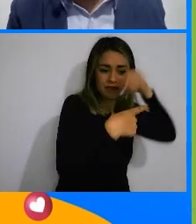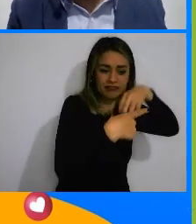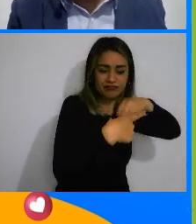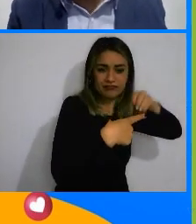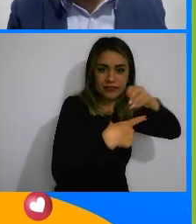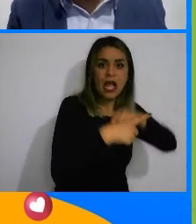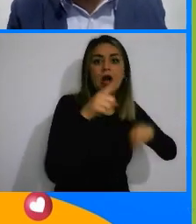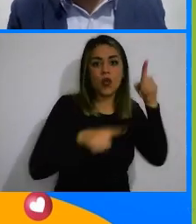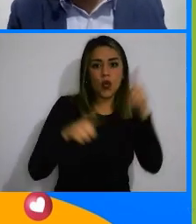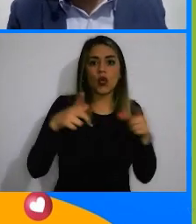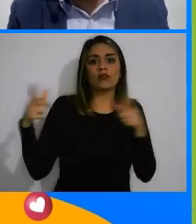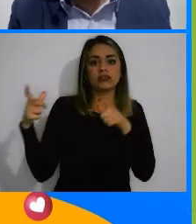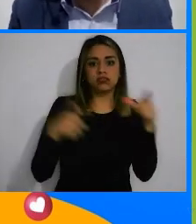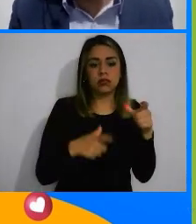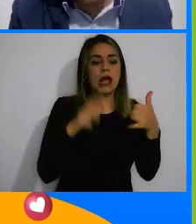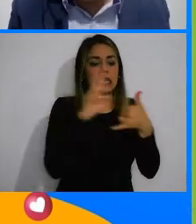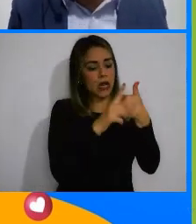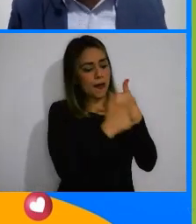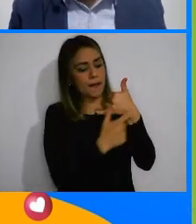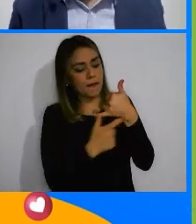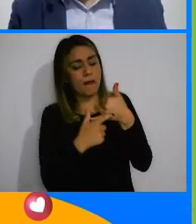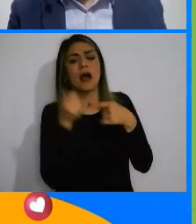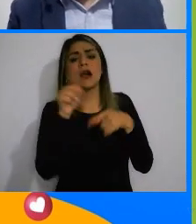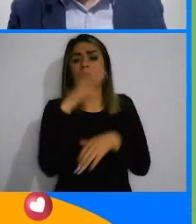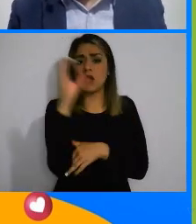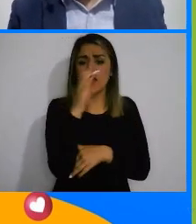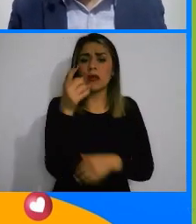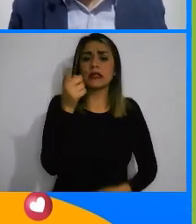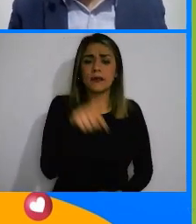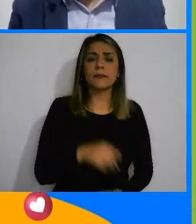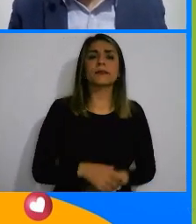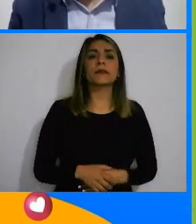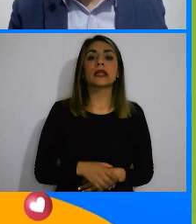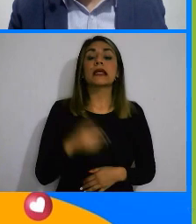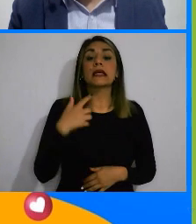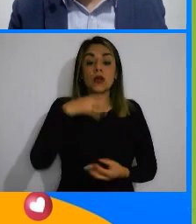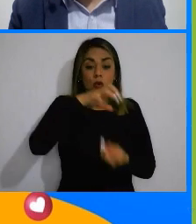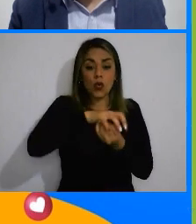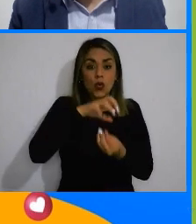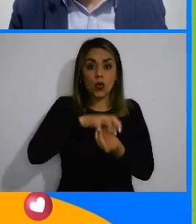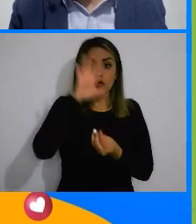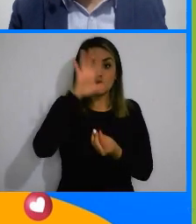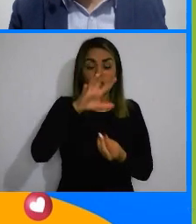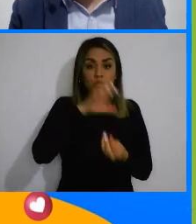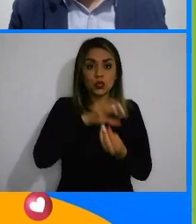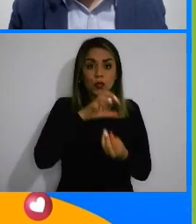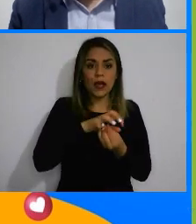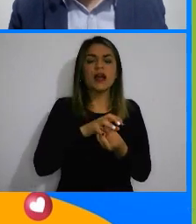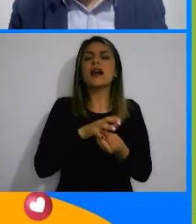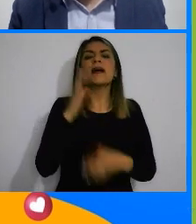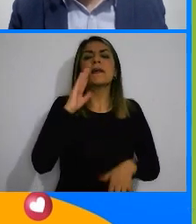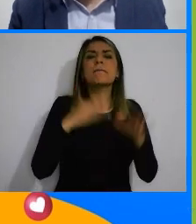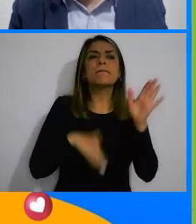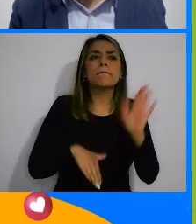algunos platos típicos de algunas regiones, incluso aquí en Colombia, y obviamente, pues los hongos que participan o que nos